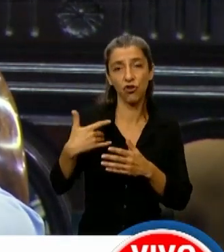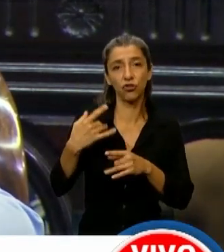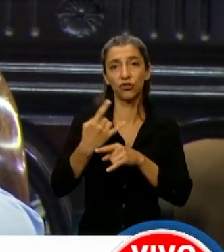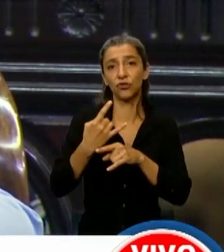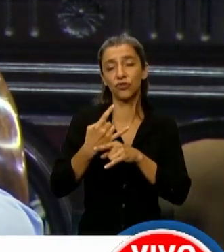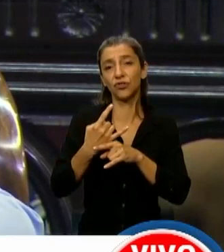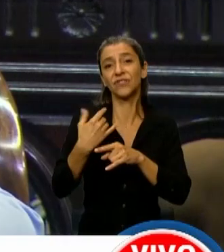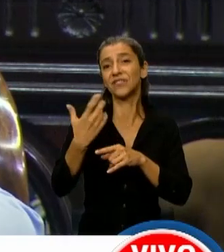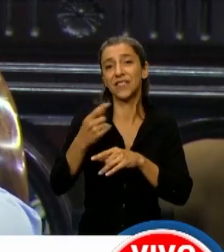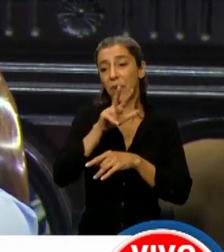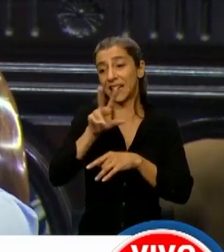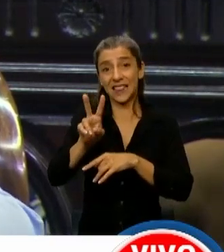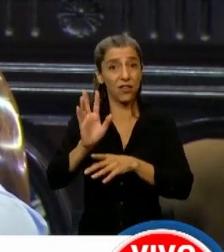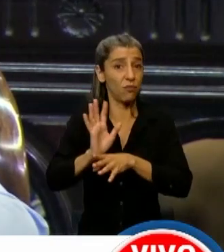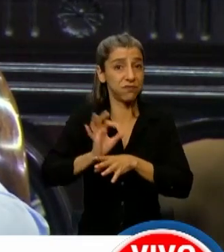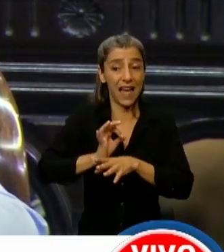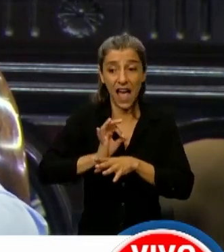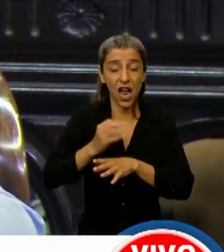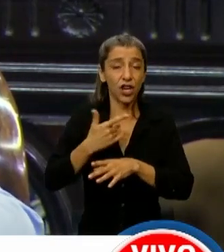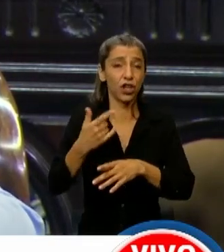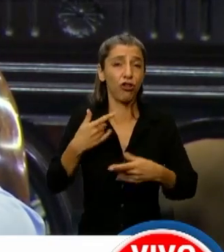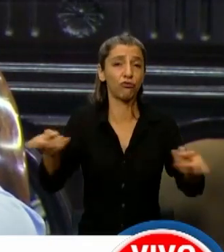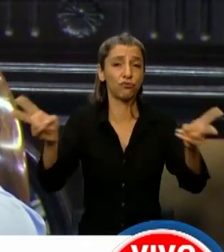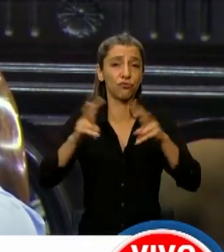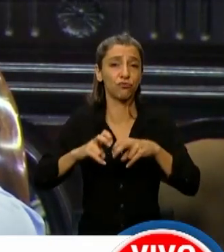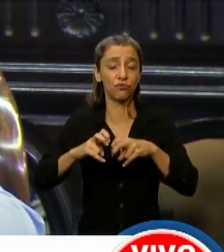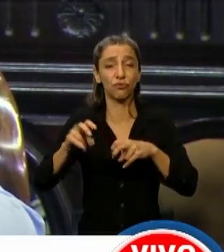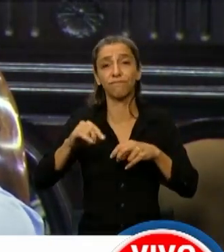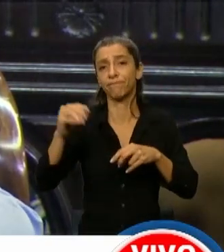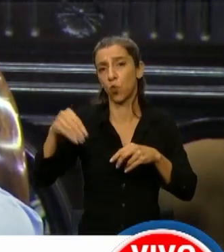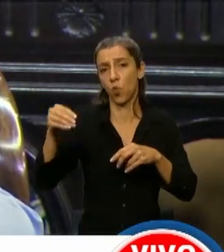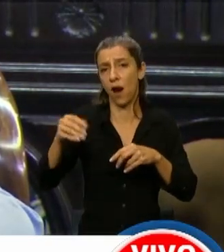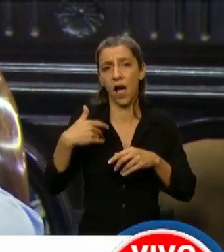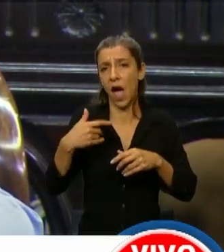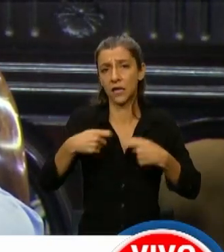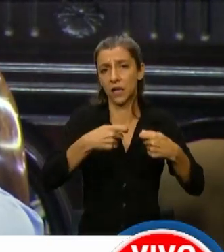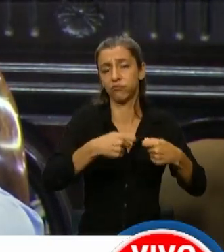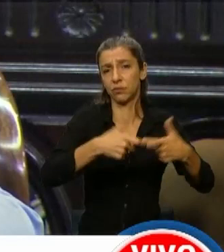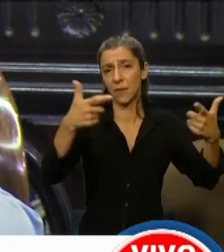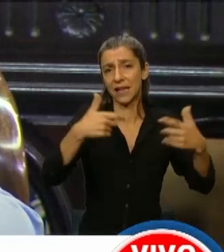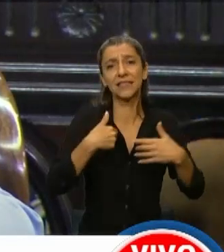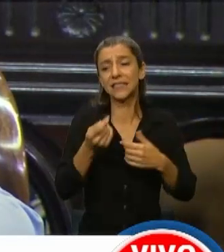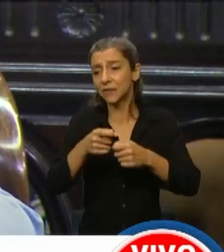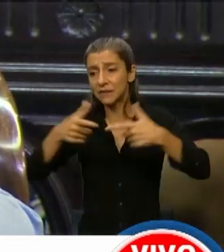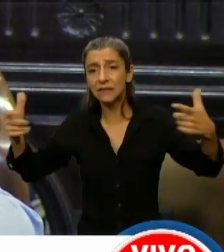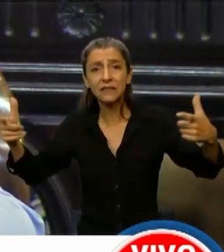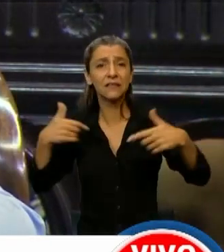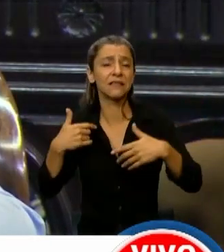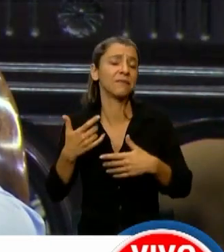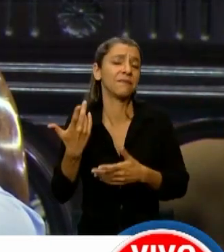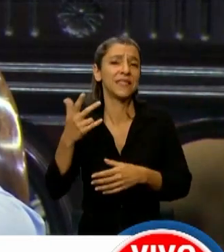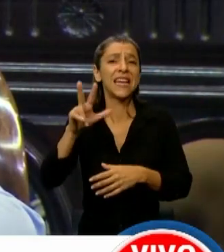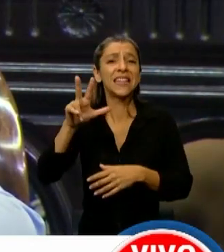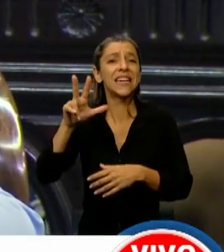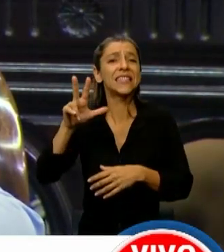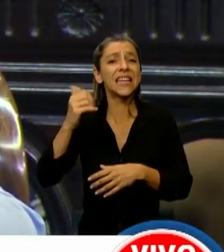varios defaults. Pero lo que más interpela es que el promedio anual de pobreza fue del 36%, afectando más